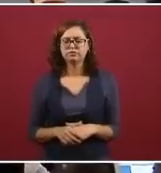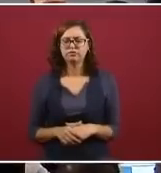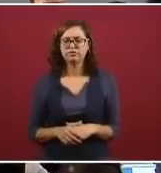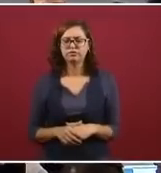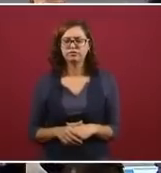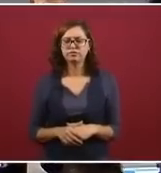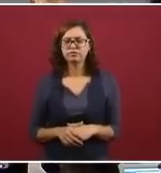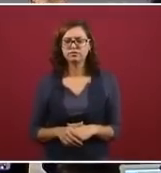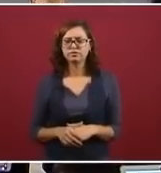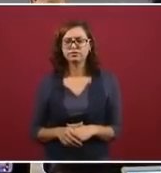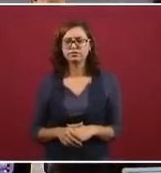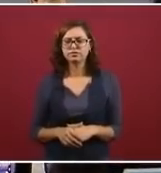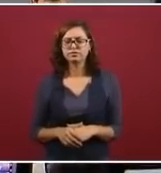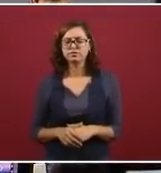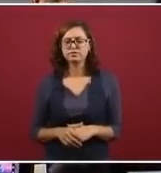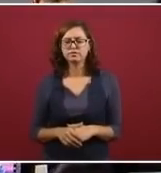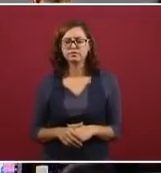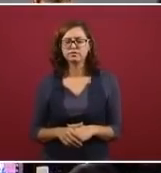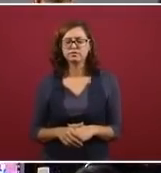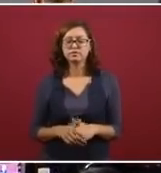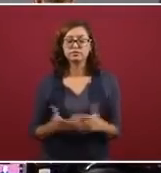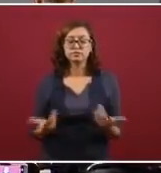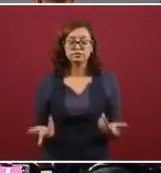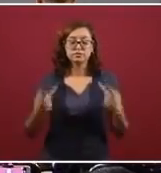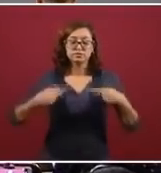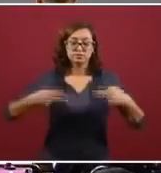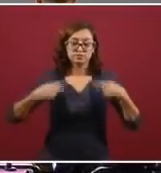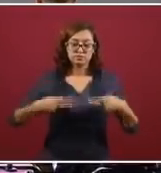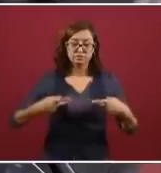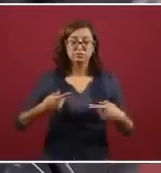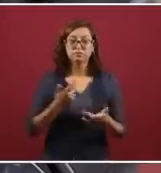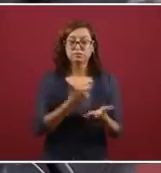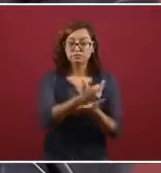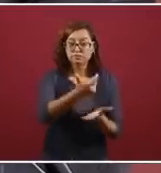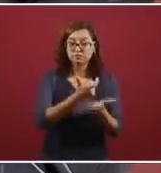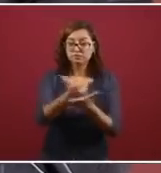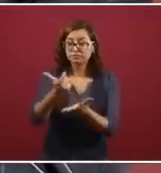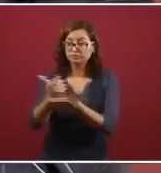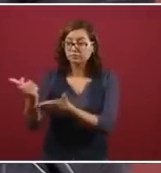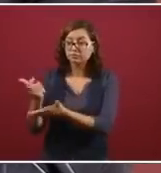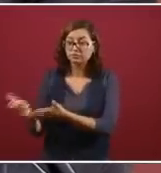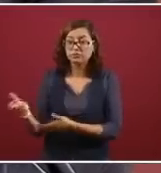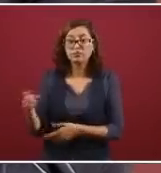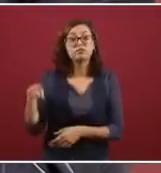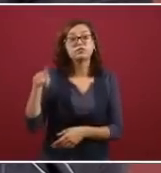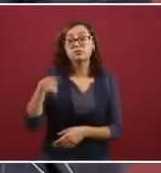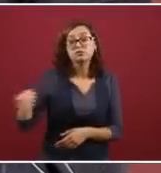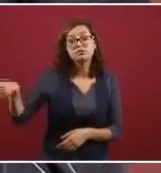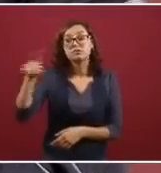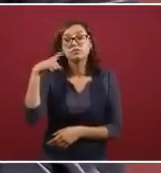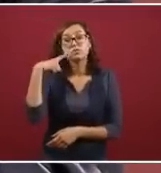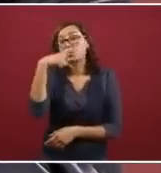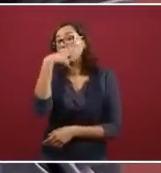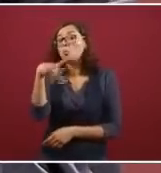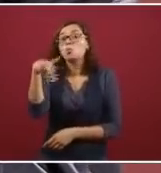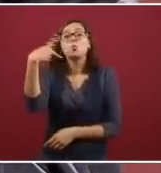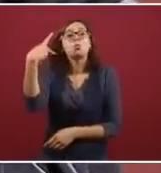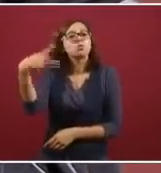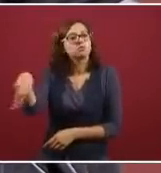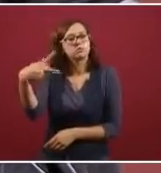estando igual. El dinero que reciba la gente lo va a utilizar en lo que considere,